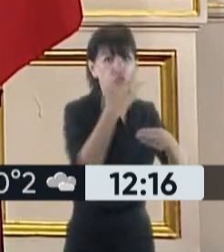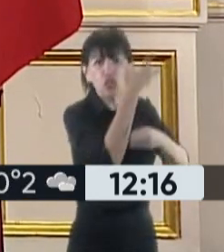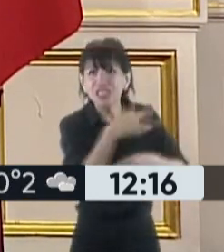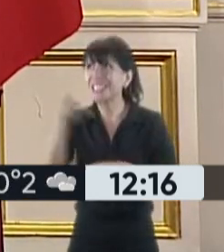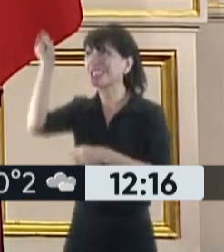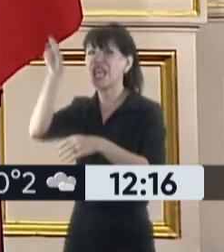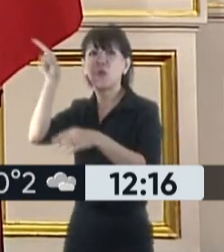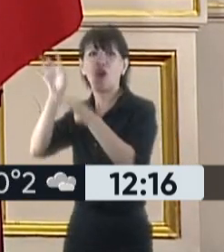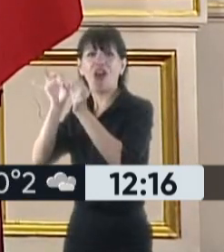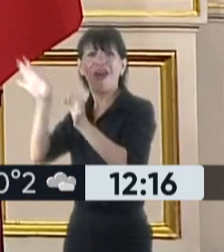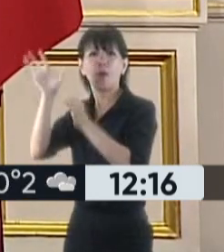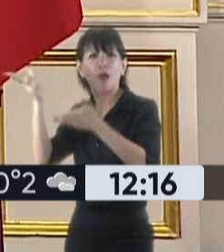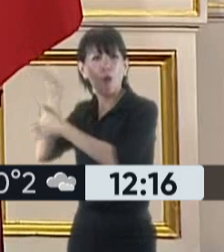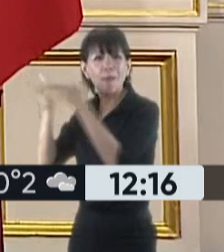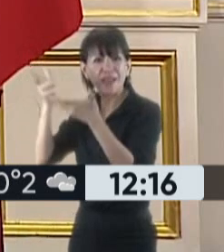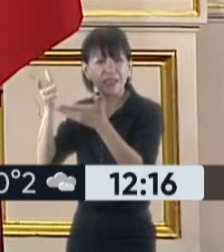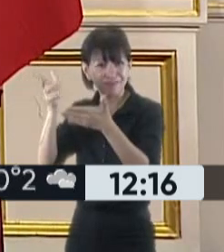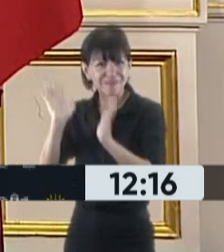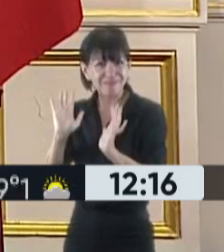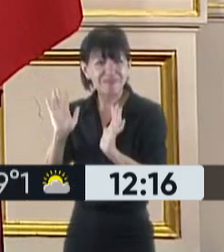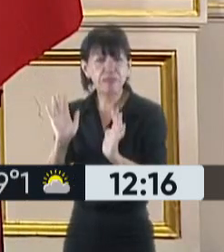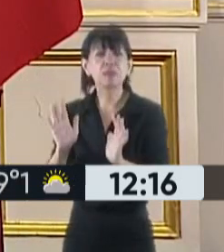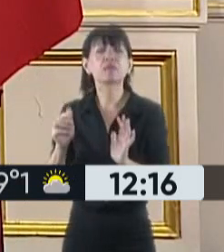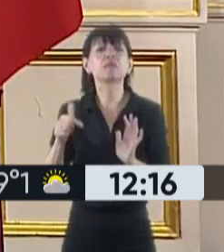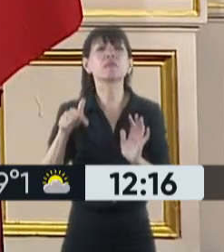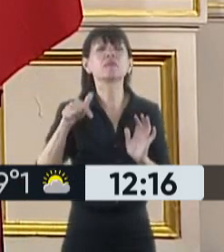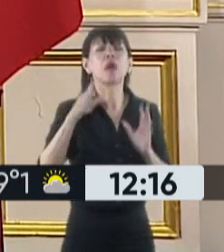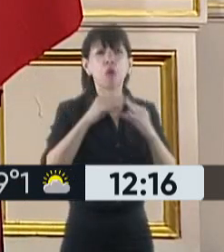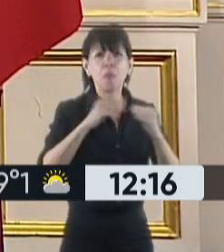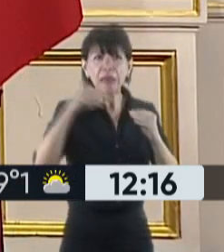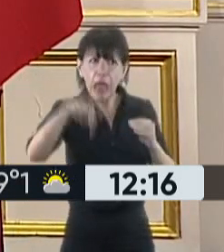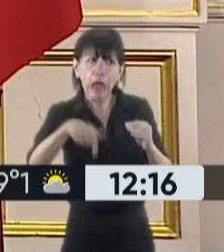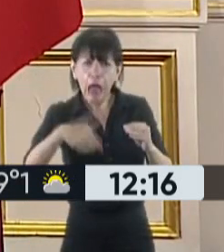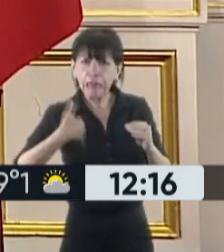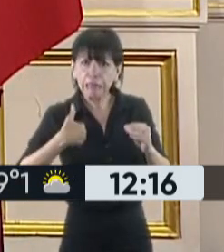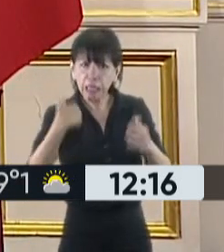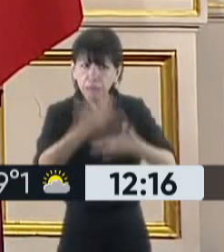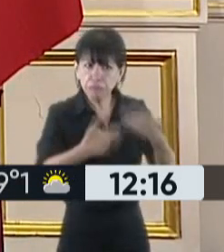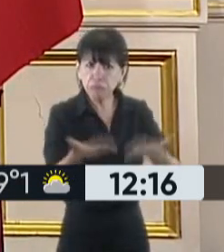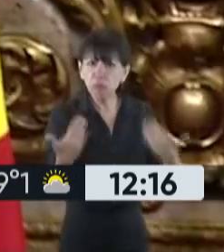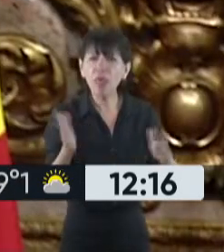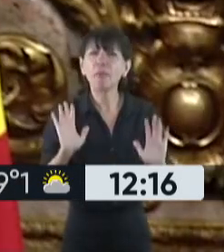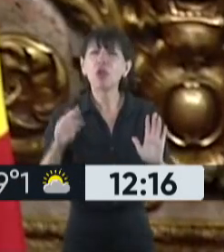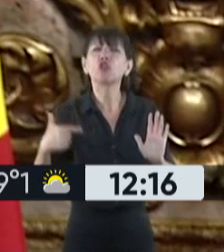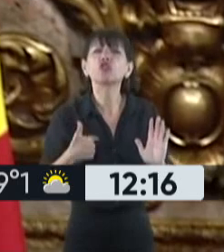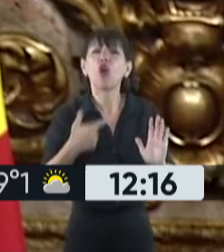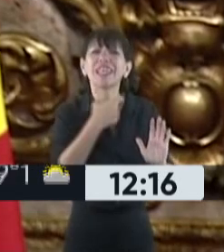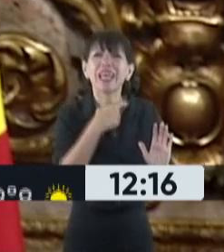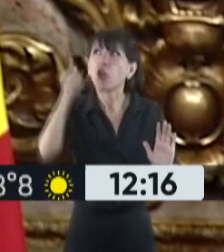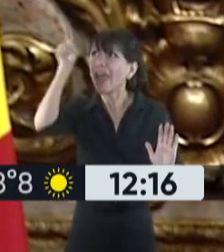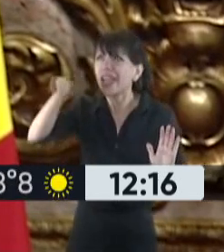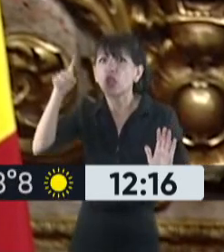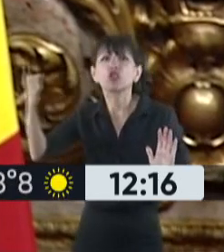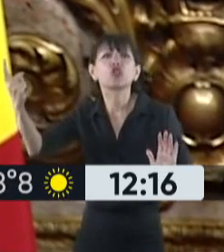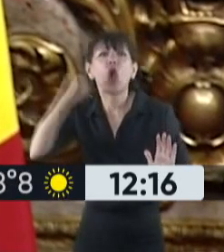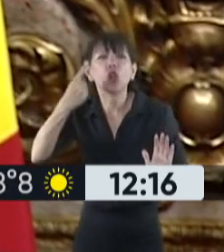Rumania se ve muy bien aquí, pero mi ambición es que quiero que la vean de verdad